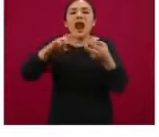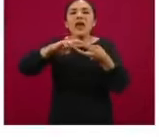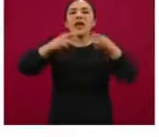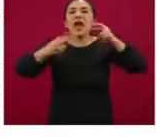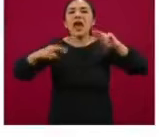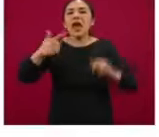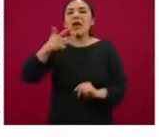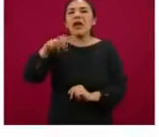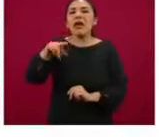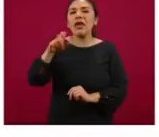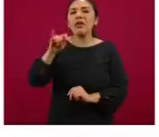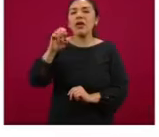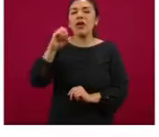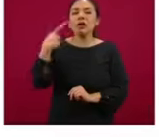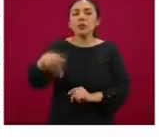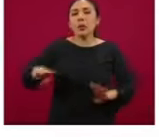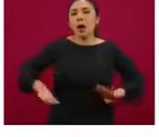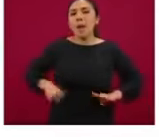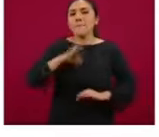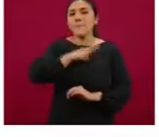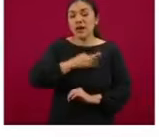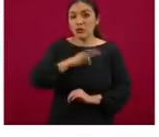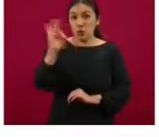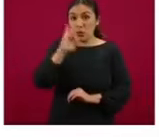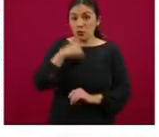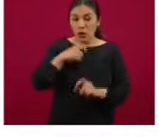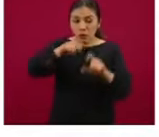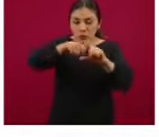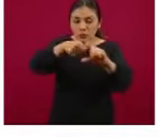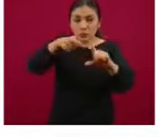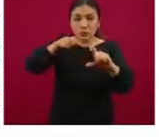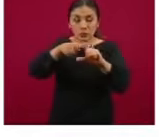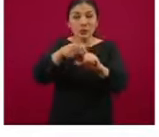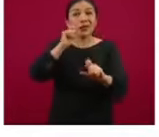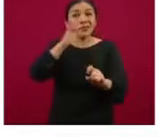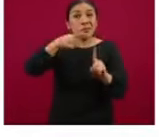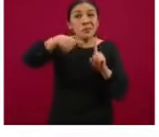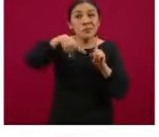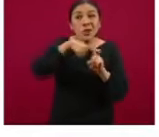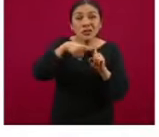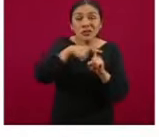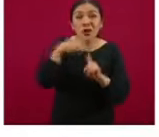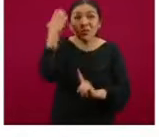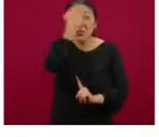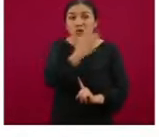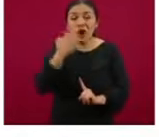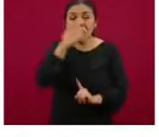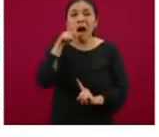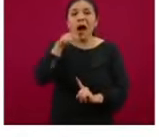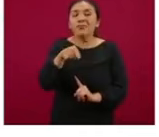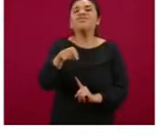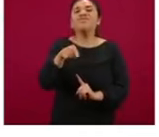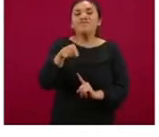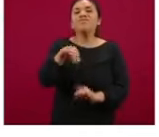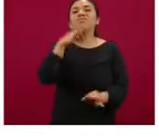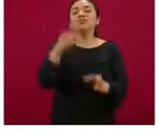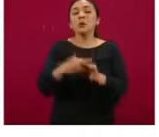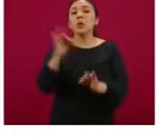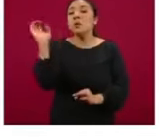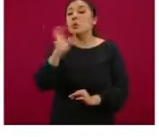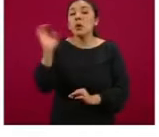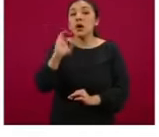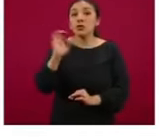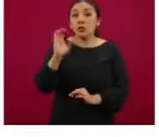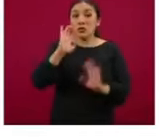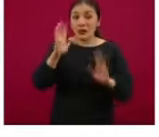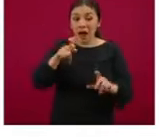genético del virus. Y cuando la tenemos positiva, lo que la prueba nos está diciendo es que en el momento